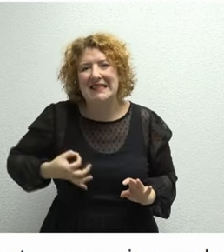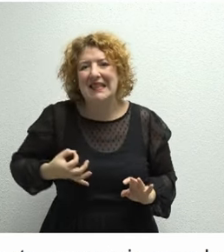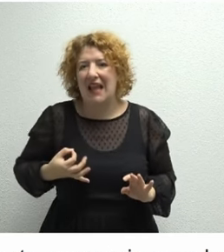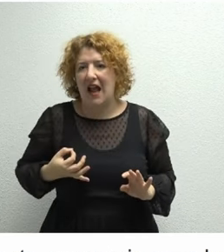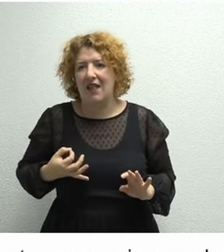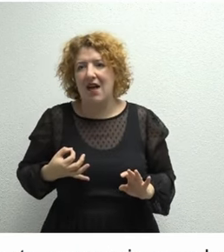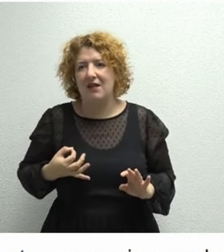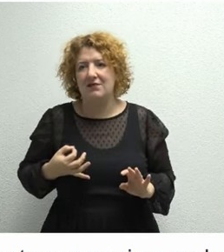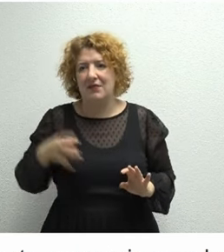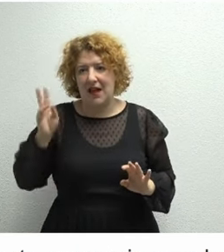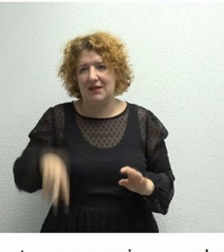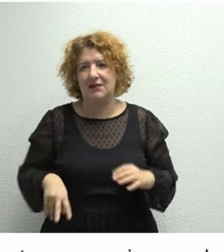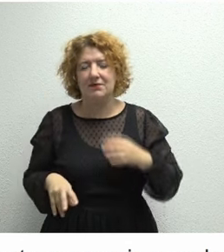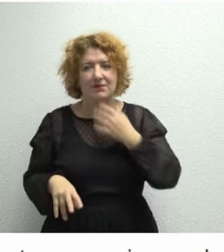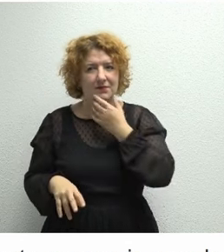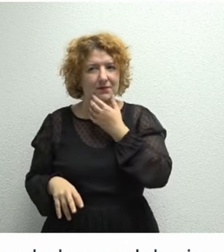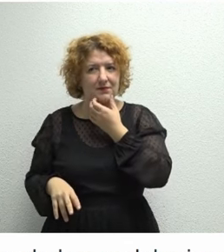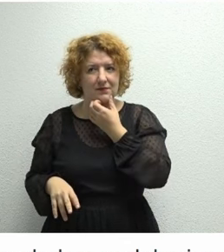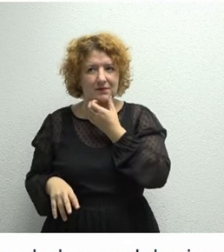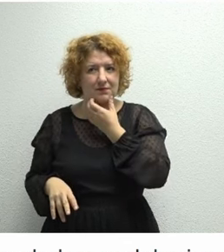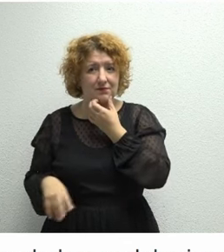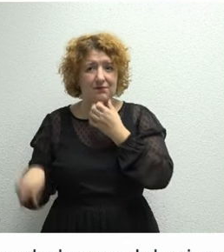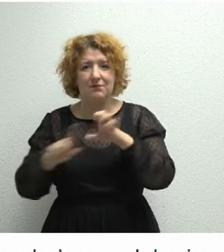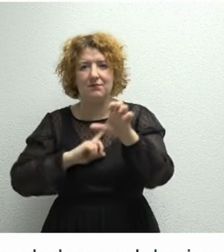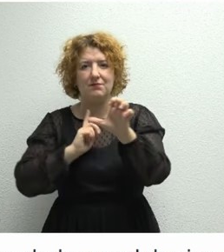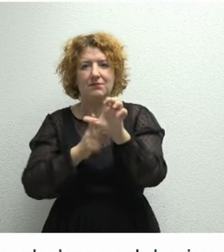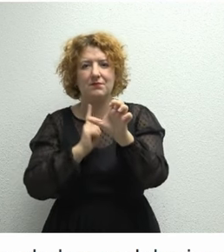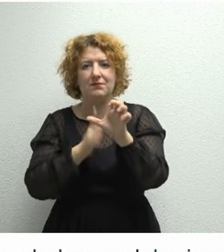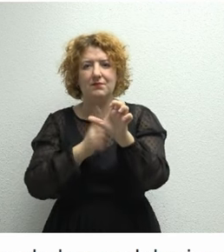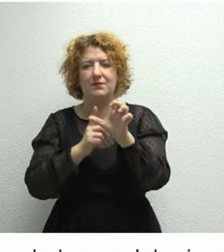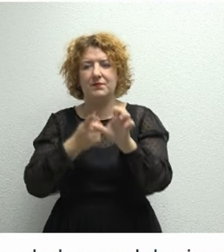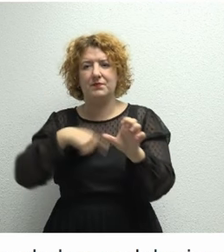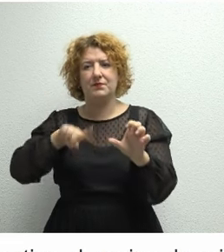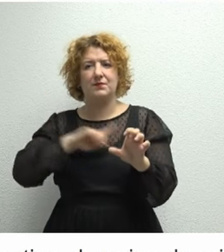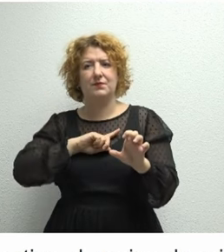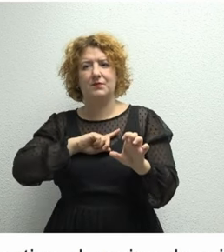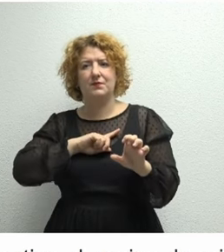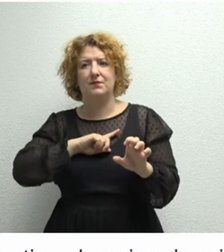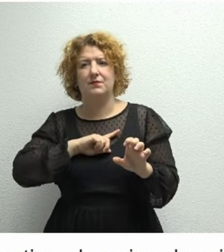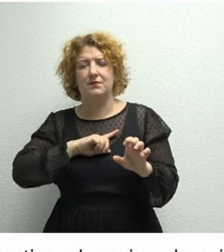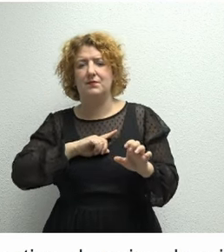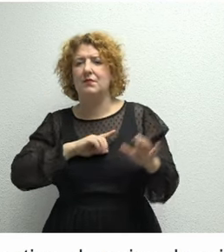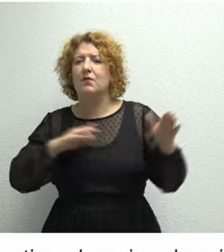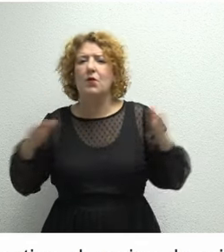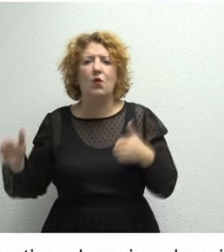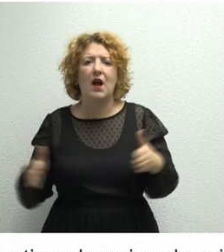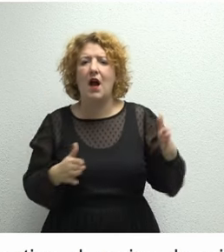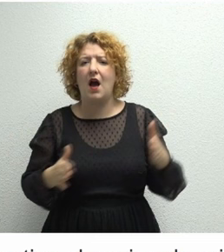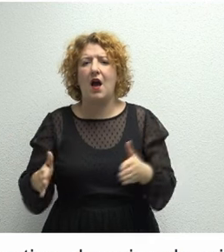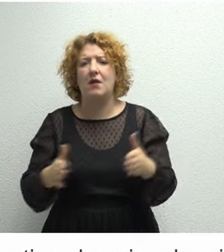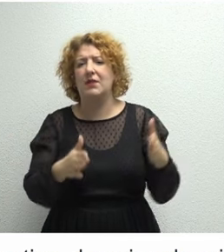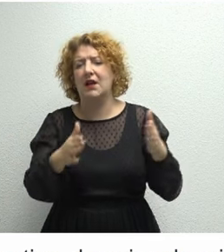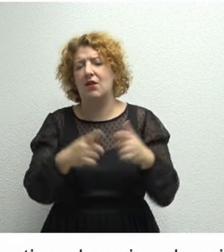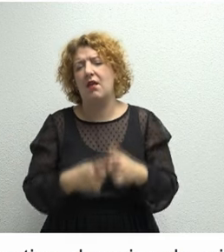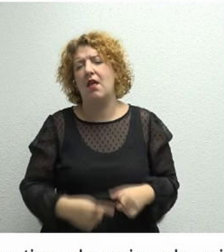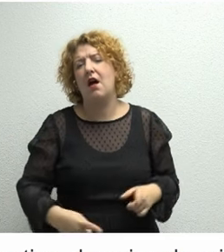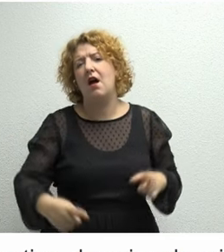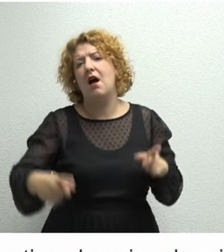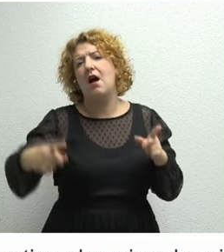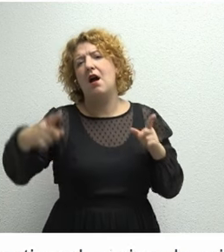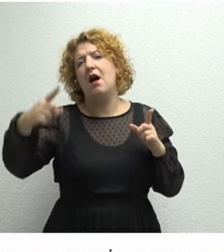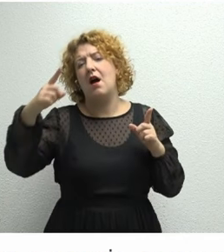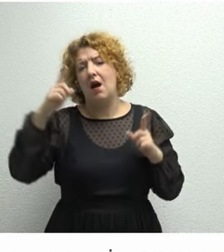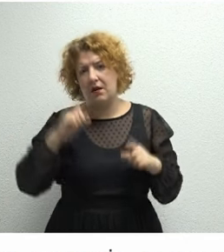Esto es lo que tenemos extremadura tenemos un camino largo transitado en en en